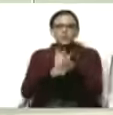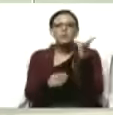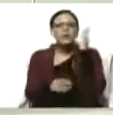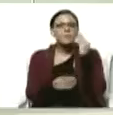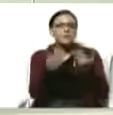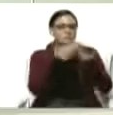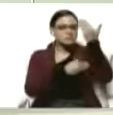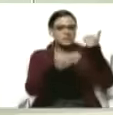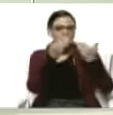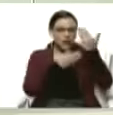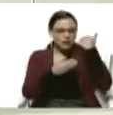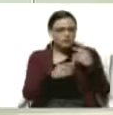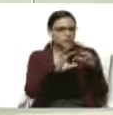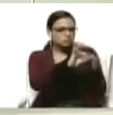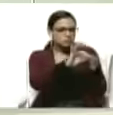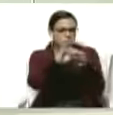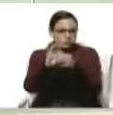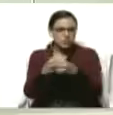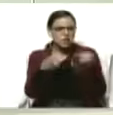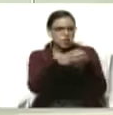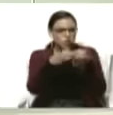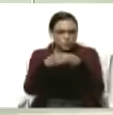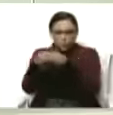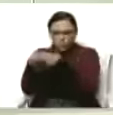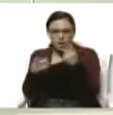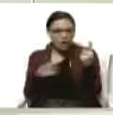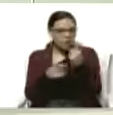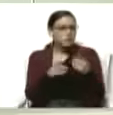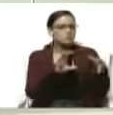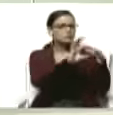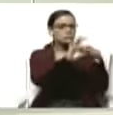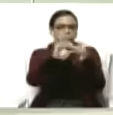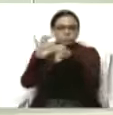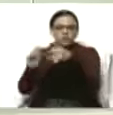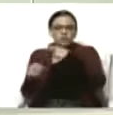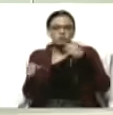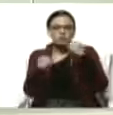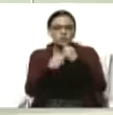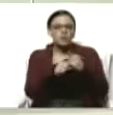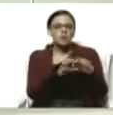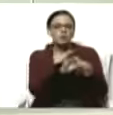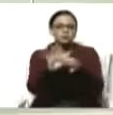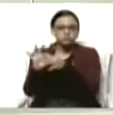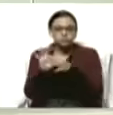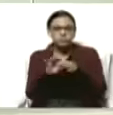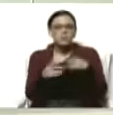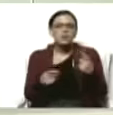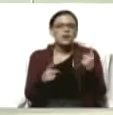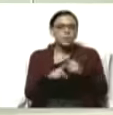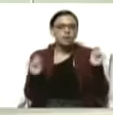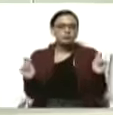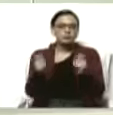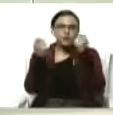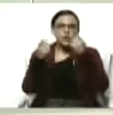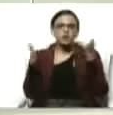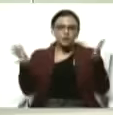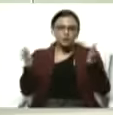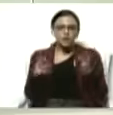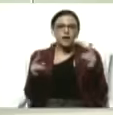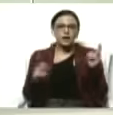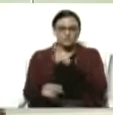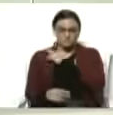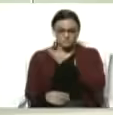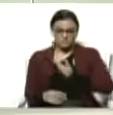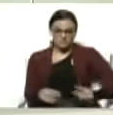son los clac comuna consejos comunales entre otros para garantizar mayor votación por el candidato y presidente de la patria Nicolás